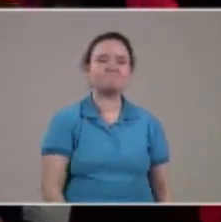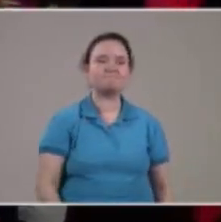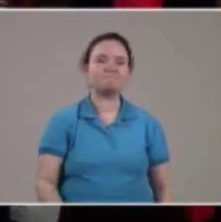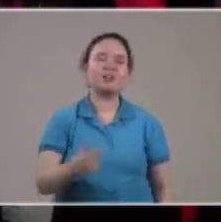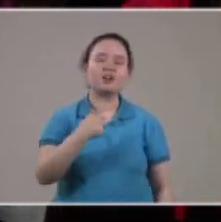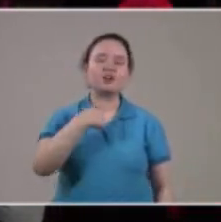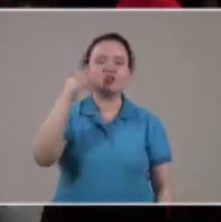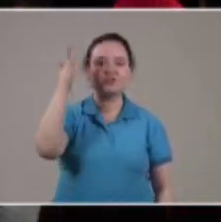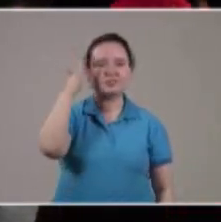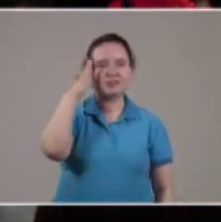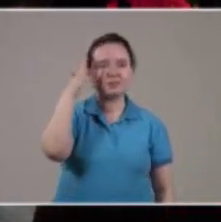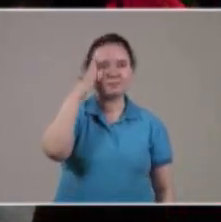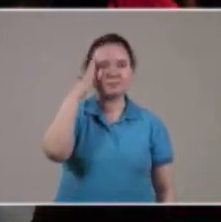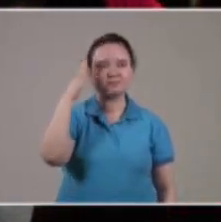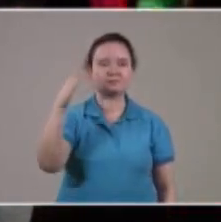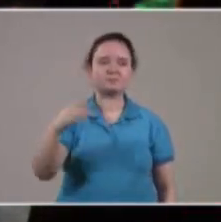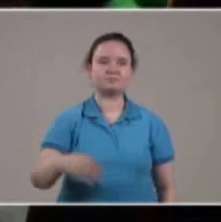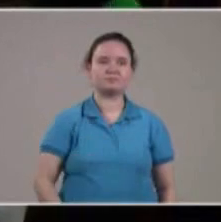yo sé.